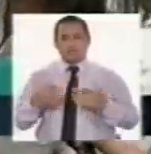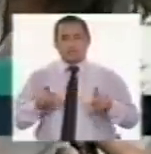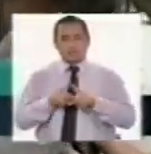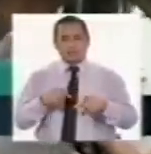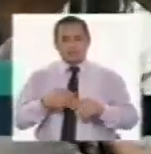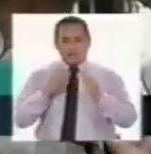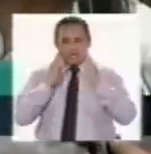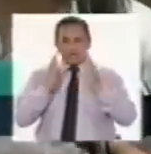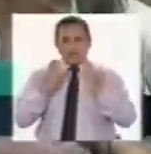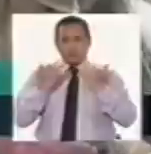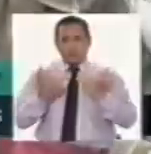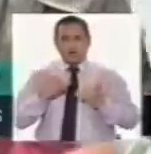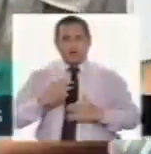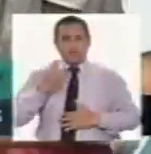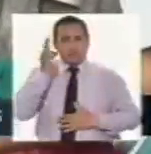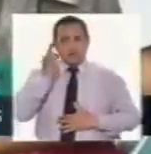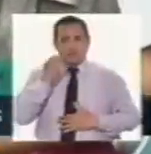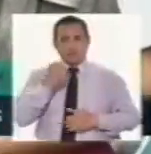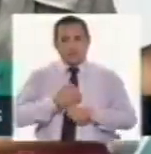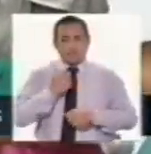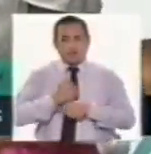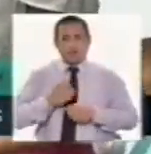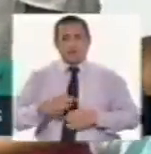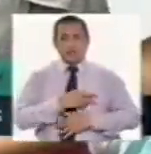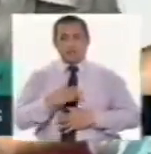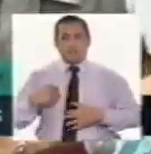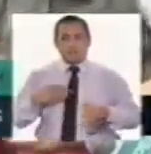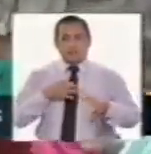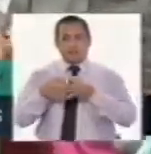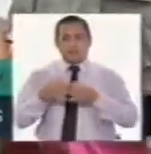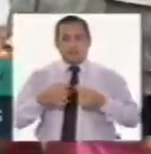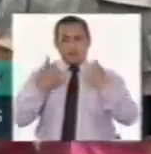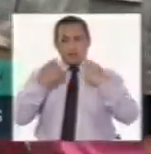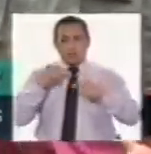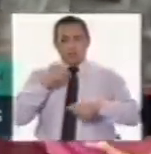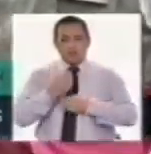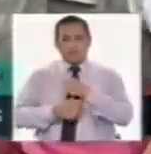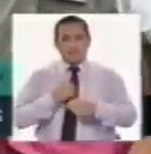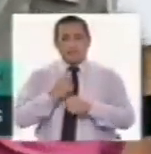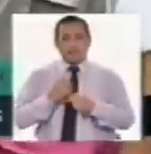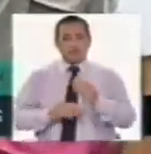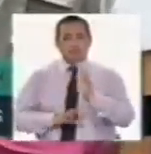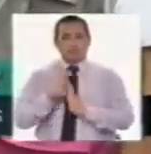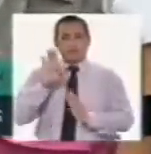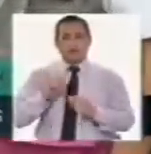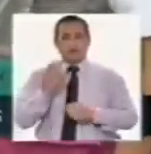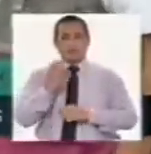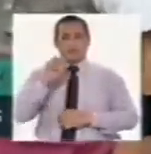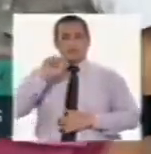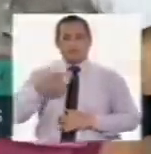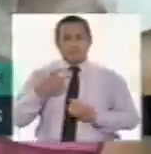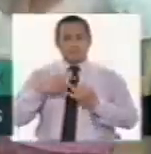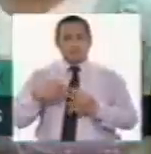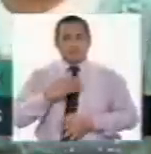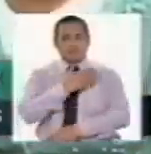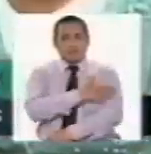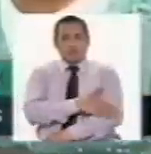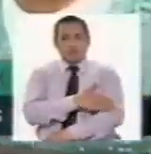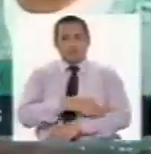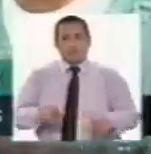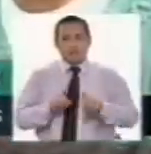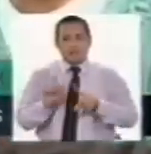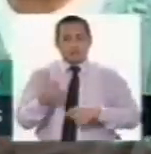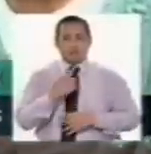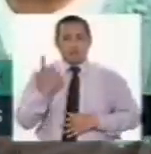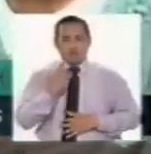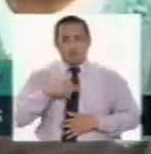centrados en la mujer por su parte la ministra afirmó que la meta este año es superar beneficiarios Bueno a